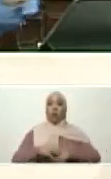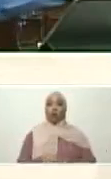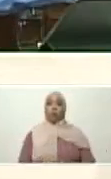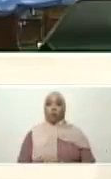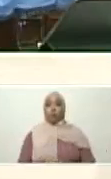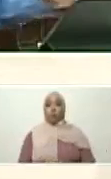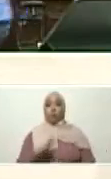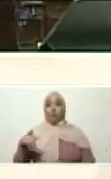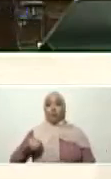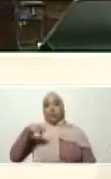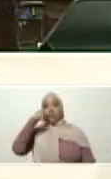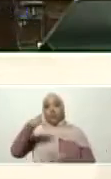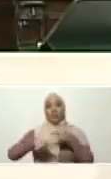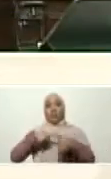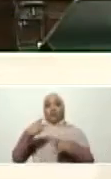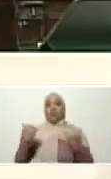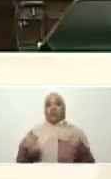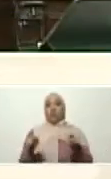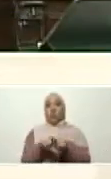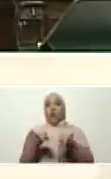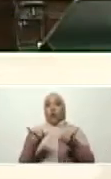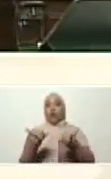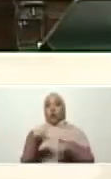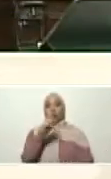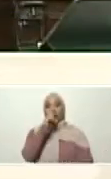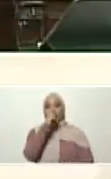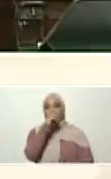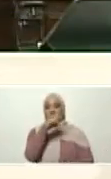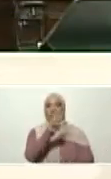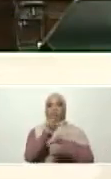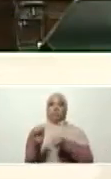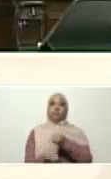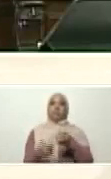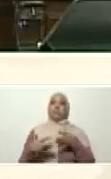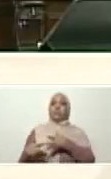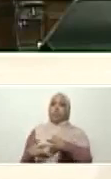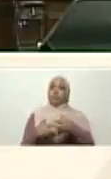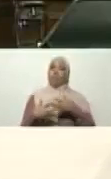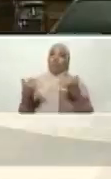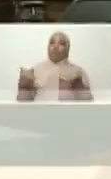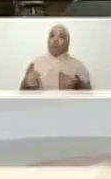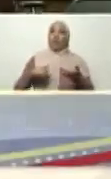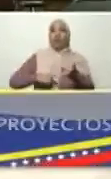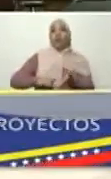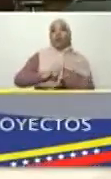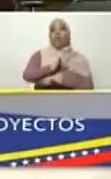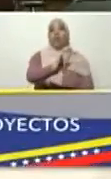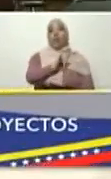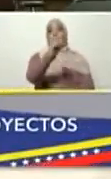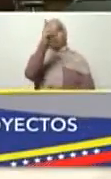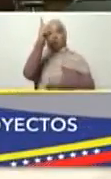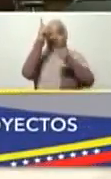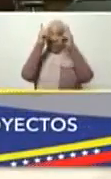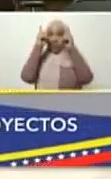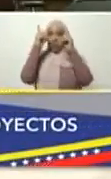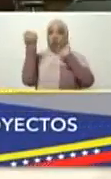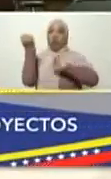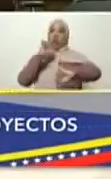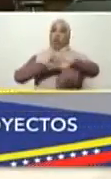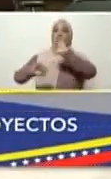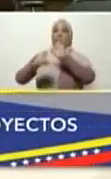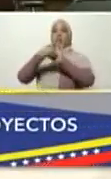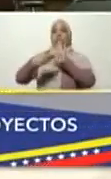Veo, tú puedes citar mañana mismo. La vicepresidenta está ahorita de viaje en La Haya porque va a defender el